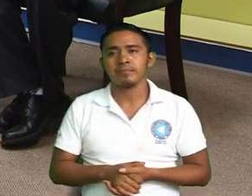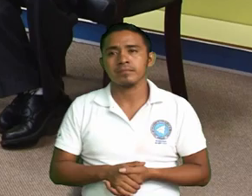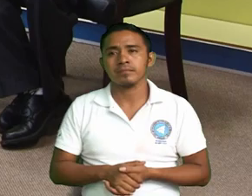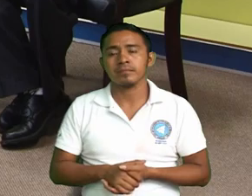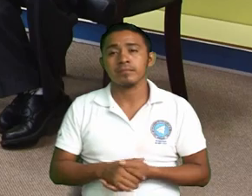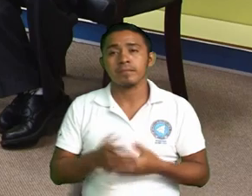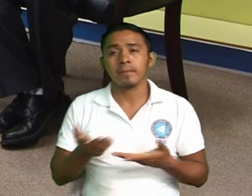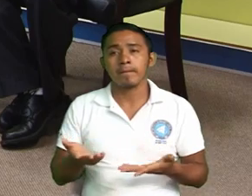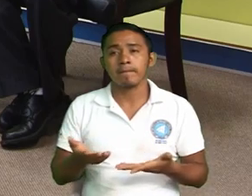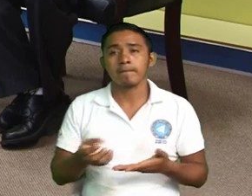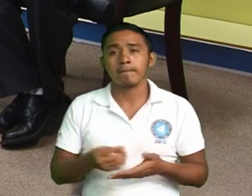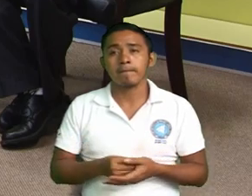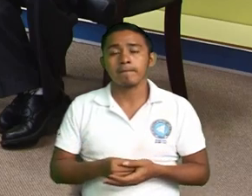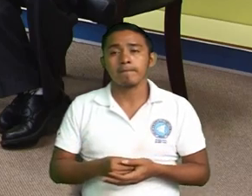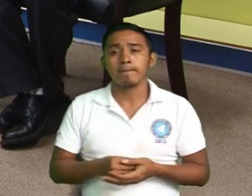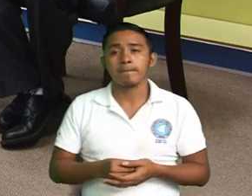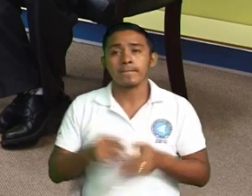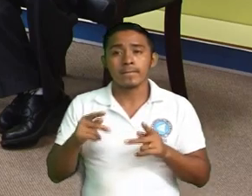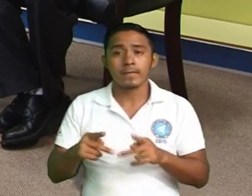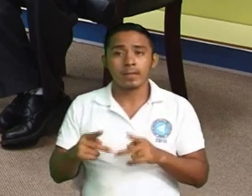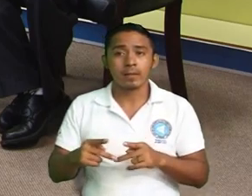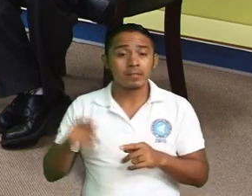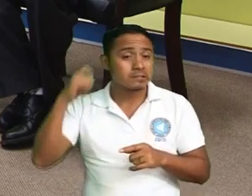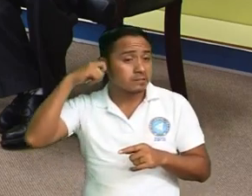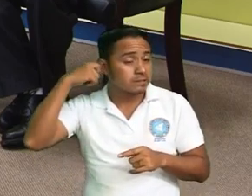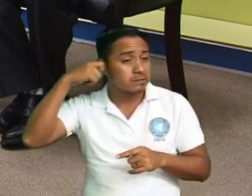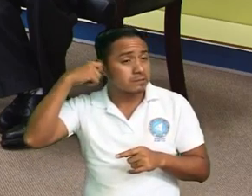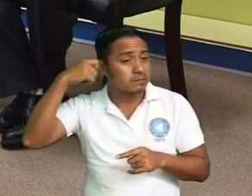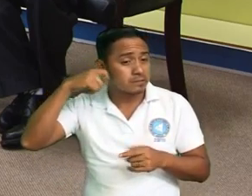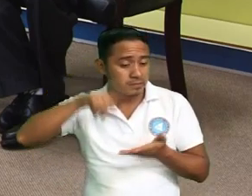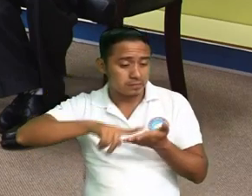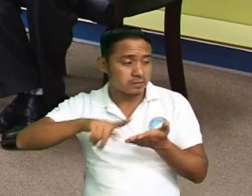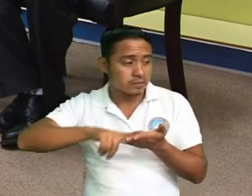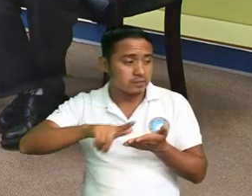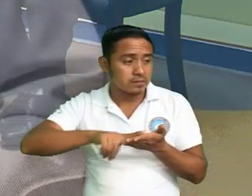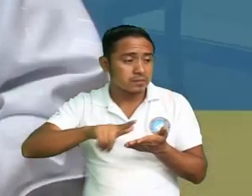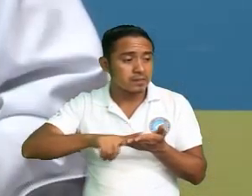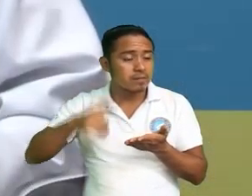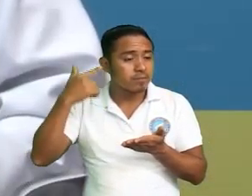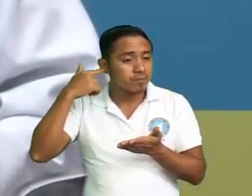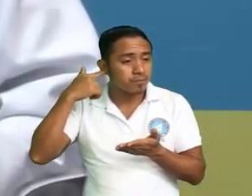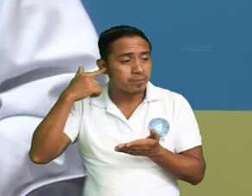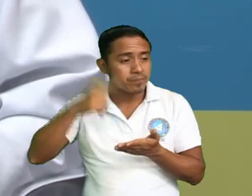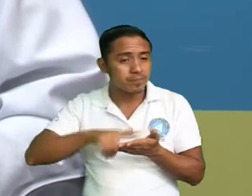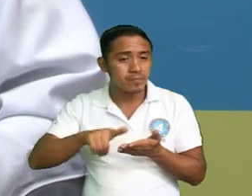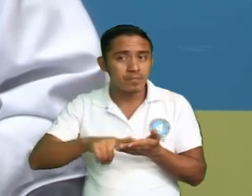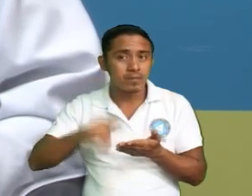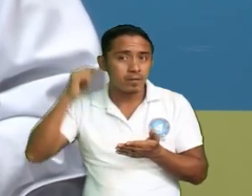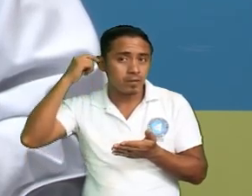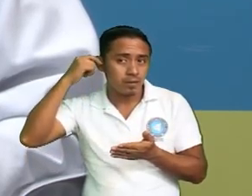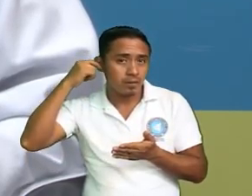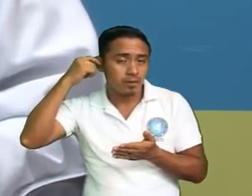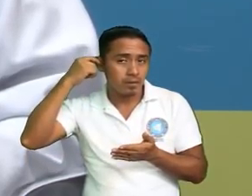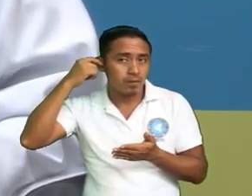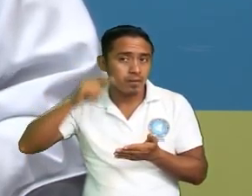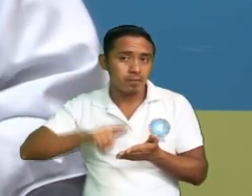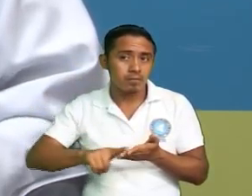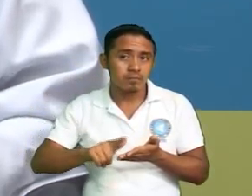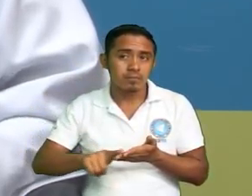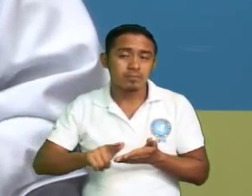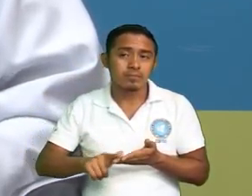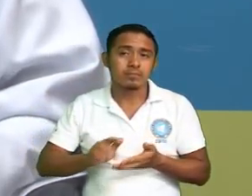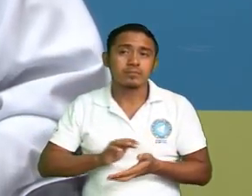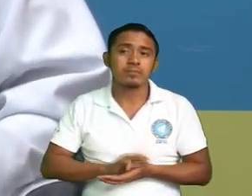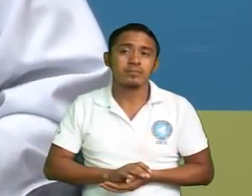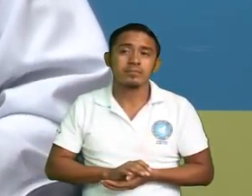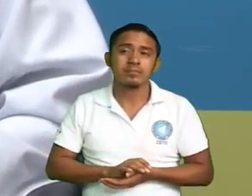la idea de la persona de quitarse la cera que se encuentra en solo la entrada del conducto auditivo